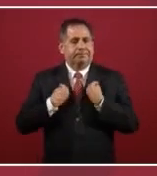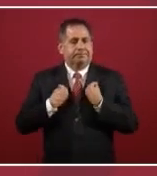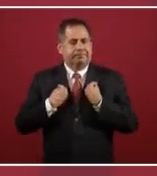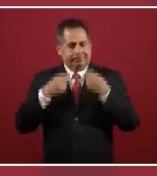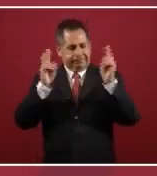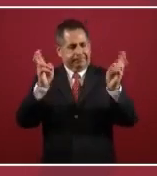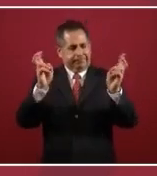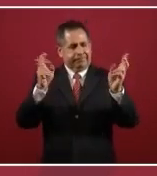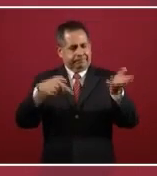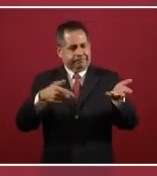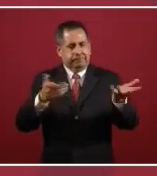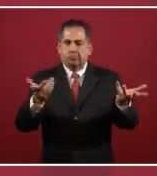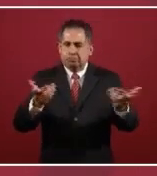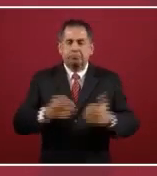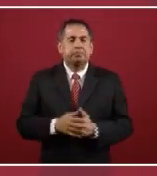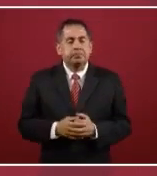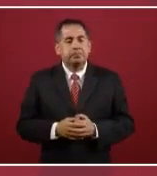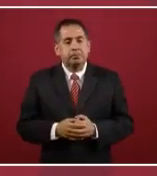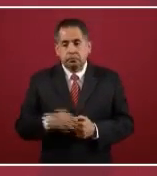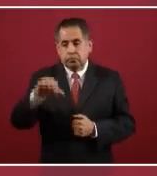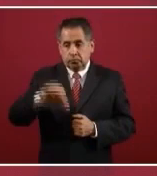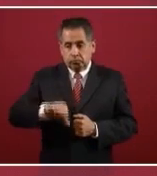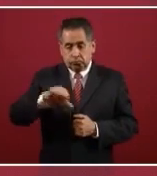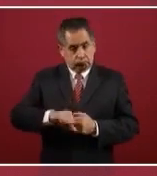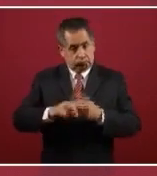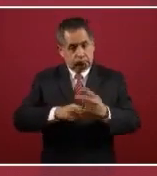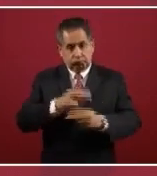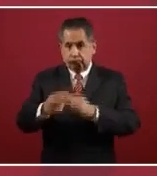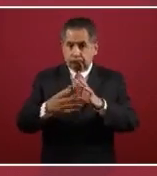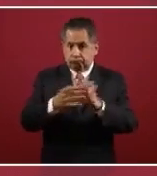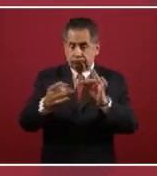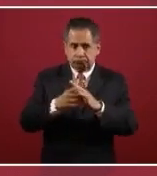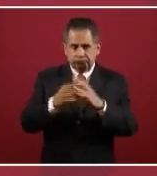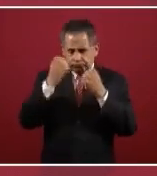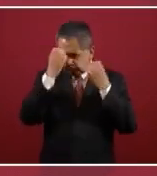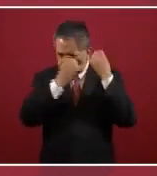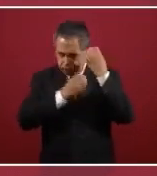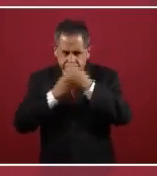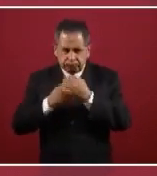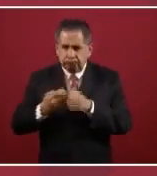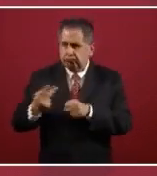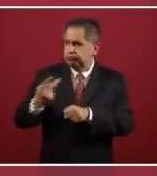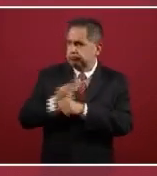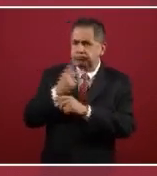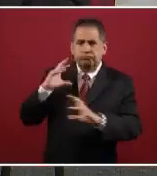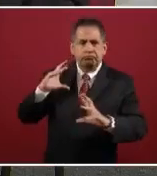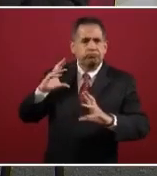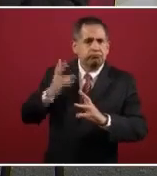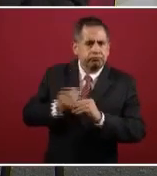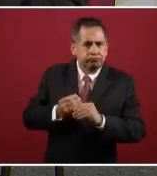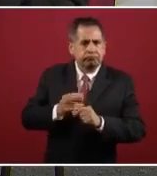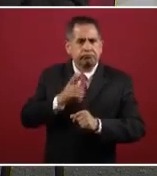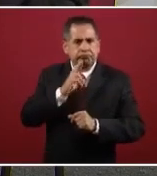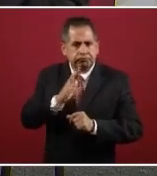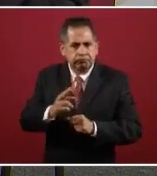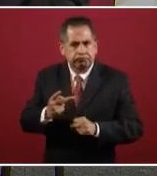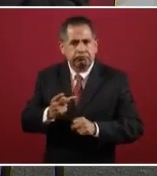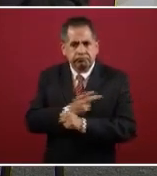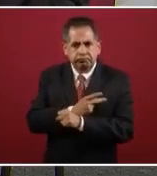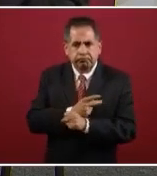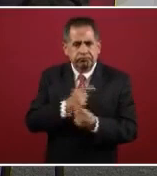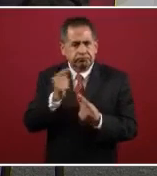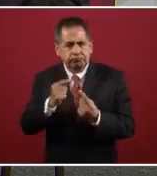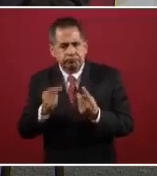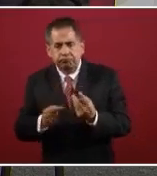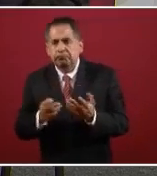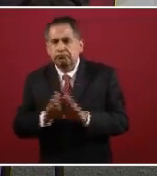Y el día de hoy vamos a evaluar resultados de este